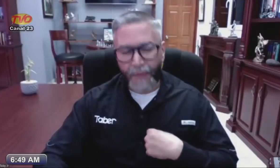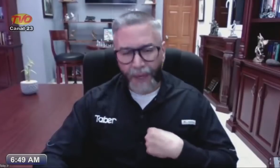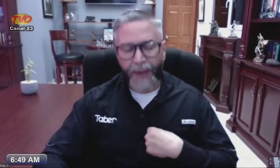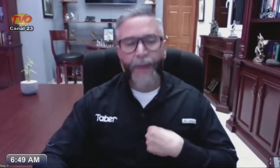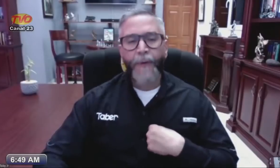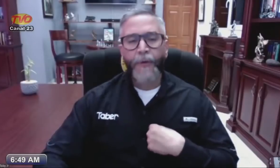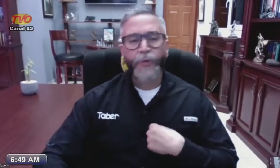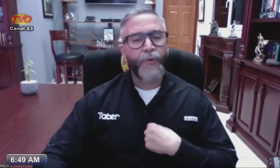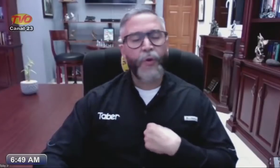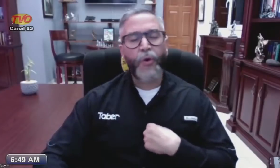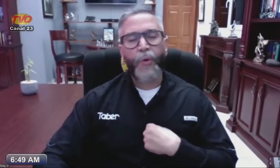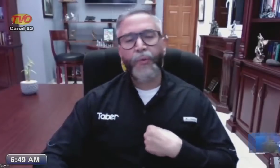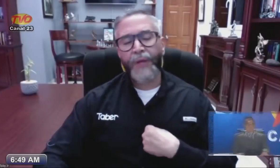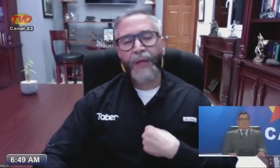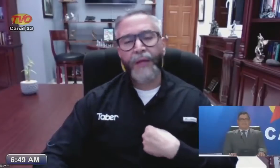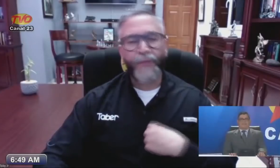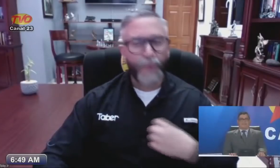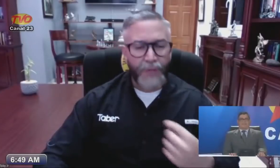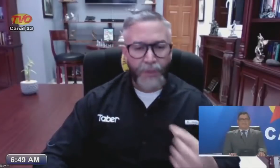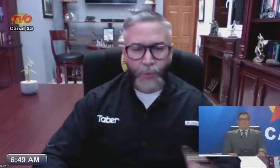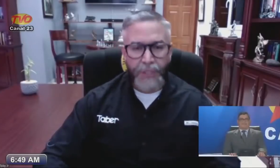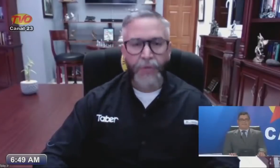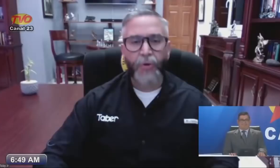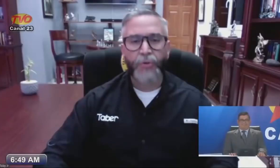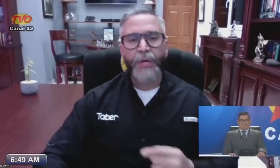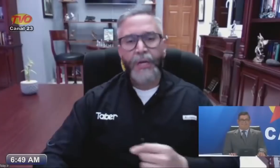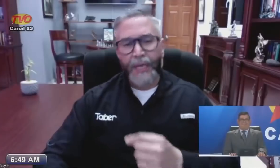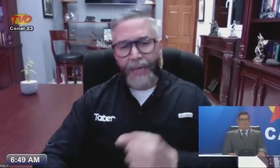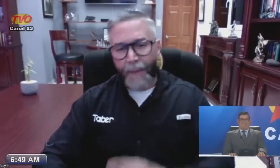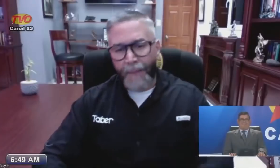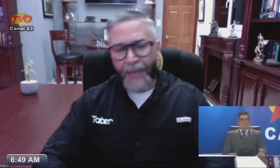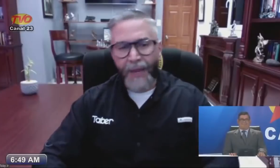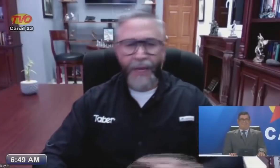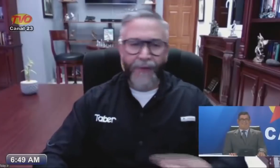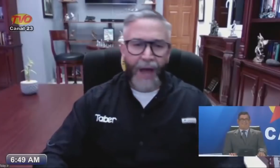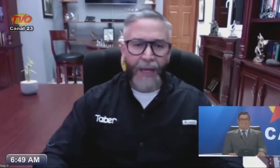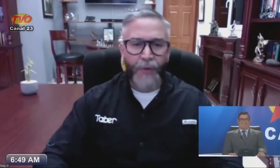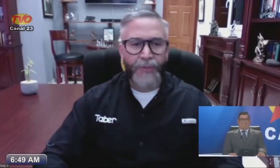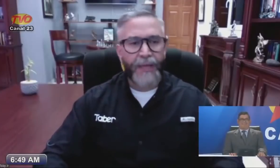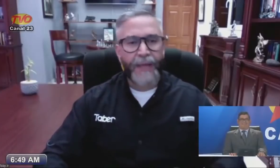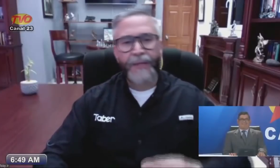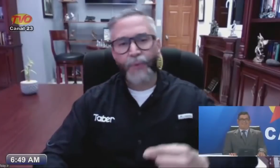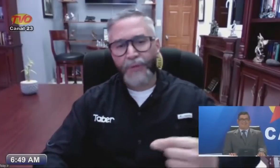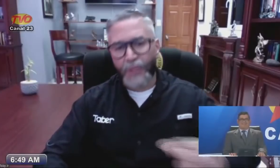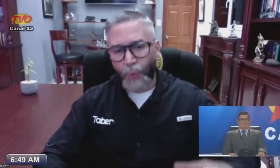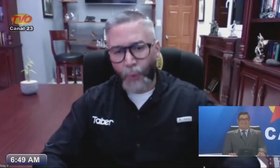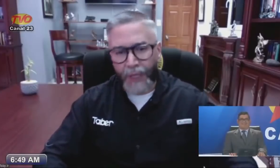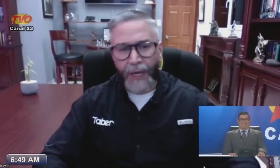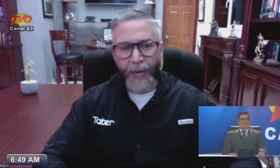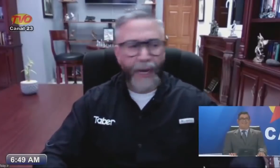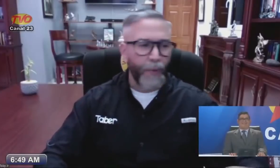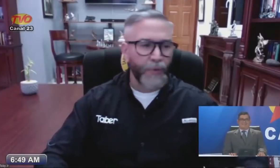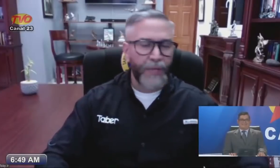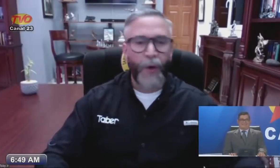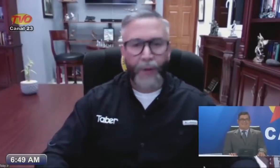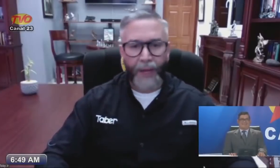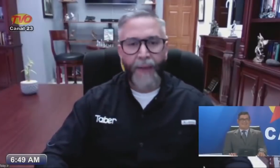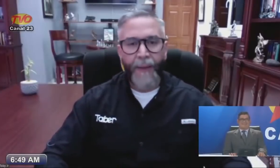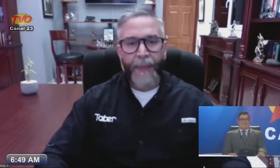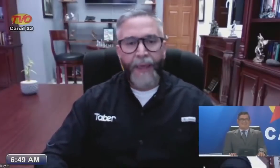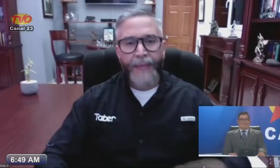padre de familia yo veo como usted disfruta a sus hijos y camina aníbal y usted disfruta su hija y la